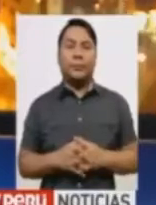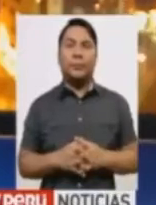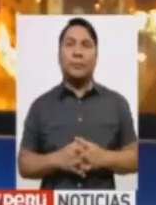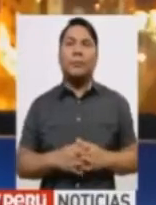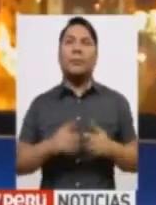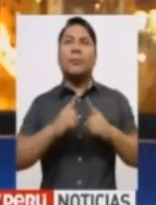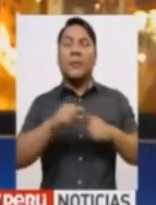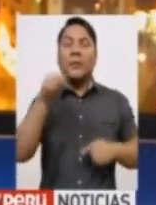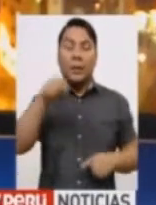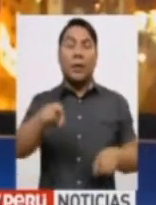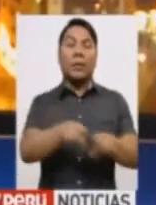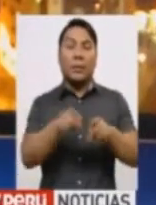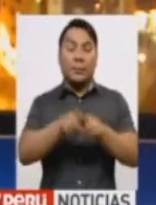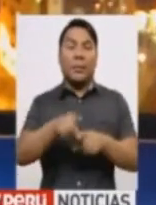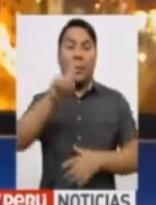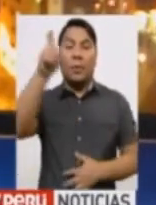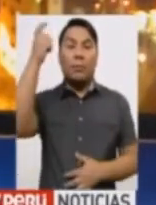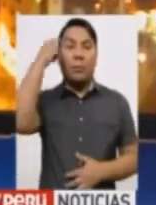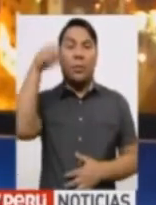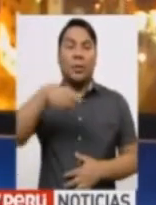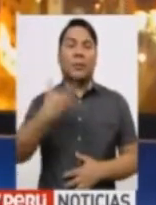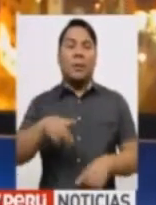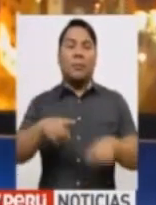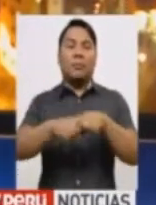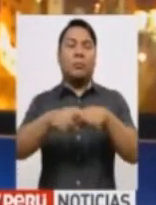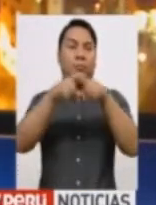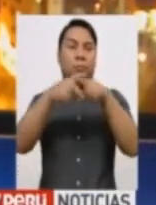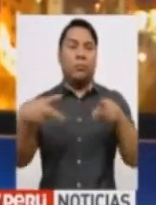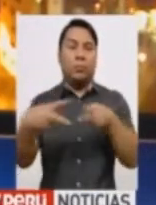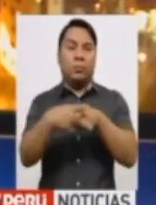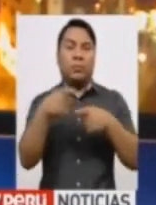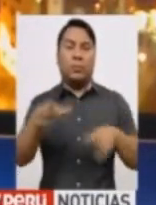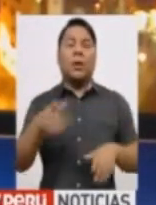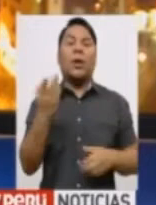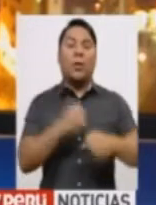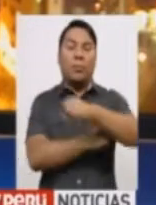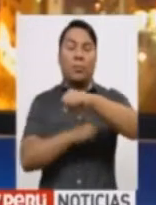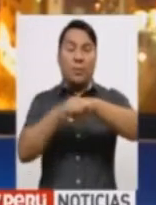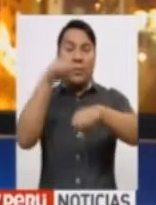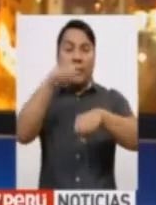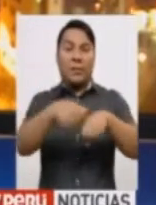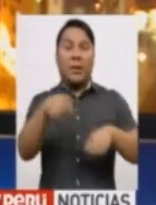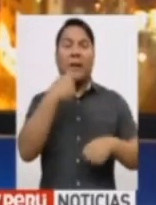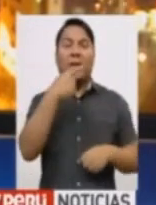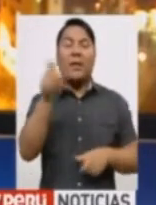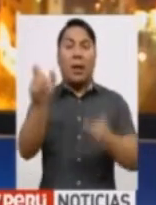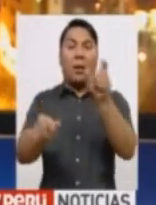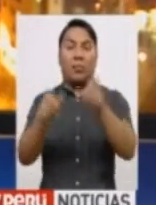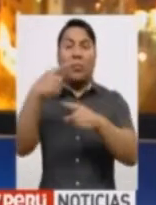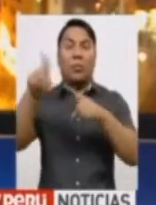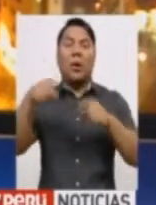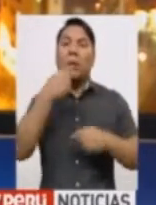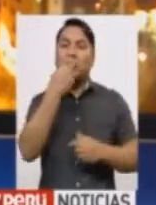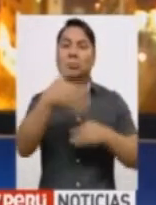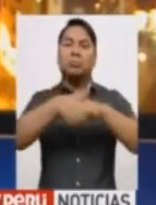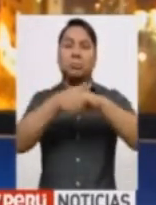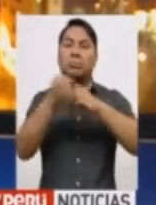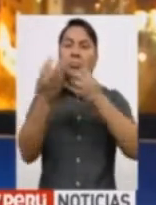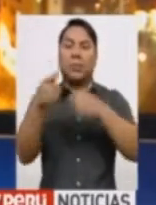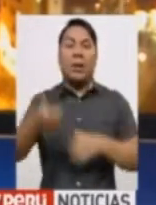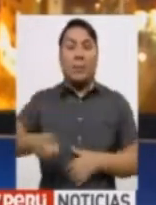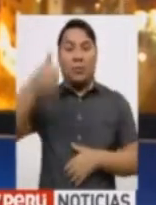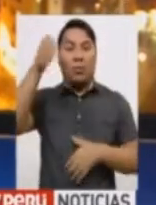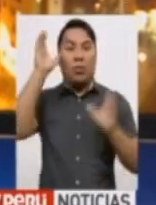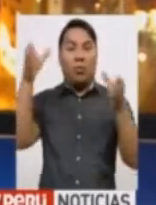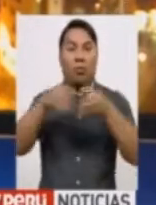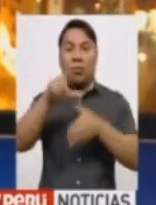Mientras en el ámbito político, la anulación del cobro del peaje en Puente Piedra fue saludado por la presidenta del Congreso, Luz Salgado.